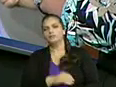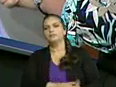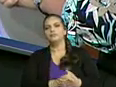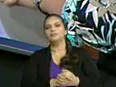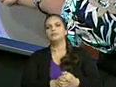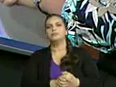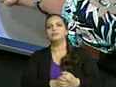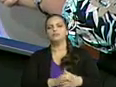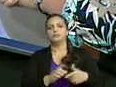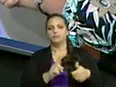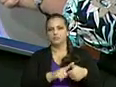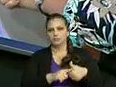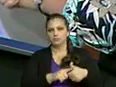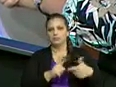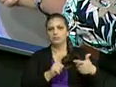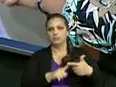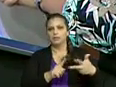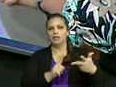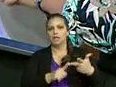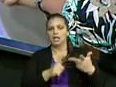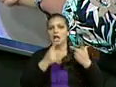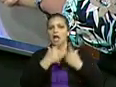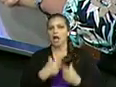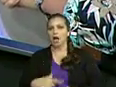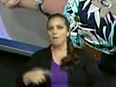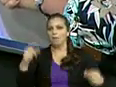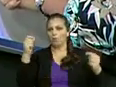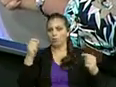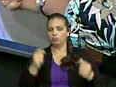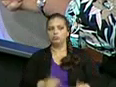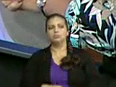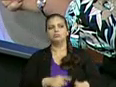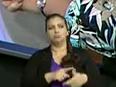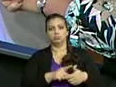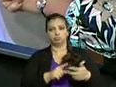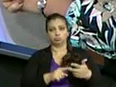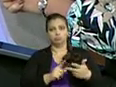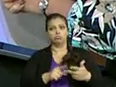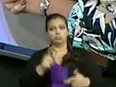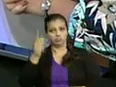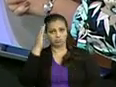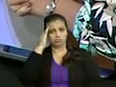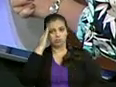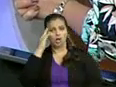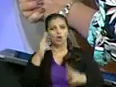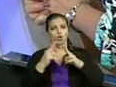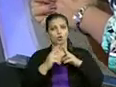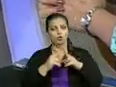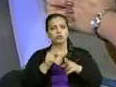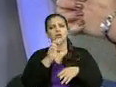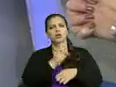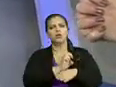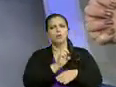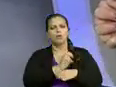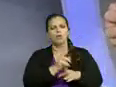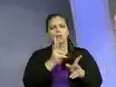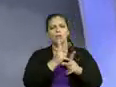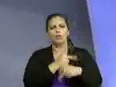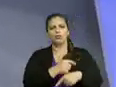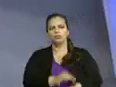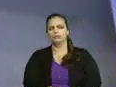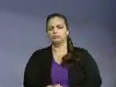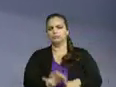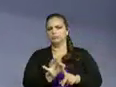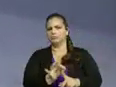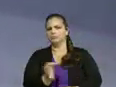como Corea, países como Japón, con alto poder adquisitivo y que aprecian de manera importante nuestros productos ecuatorianos. ¿Algo